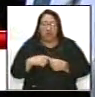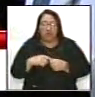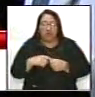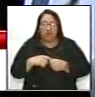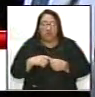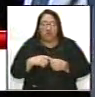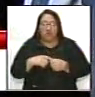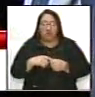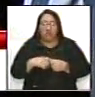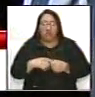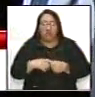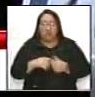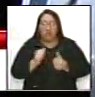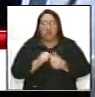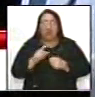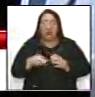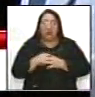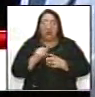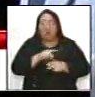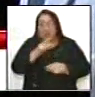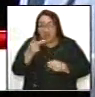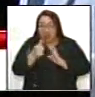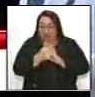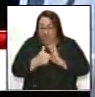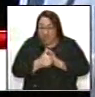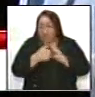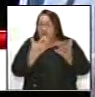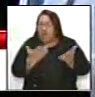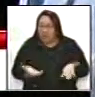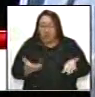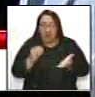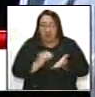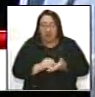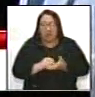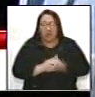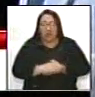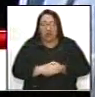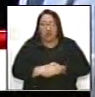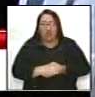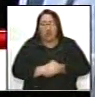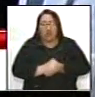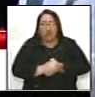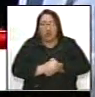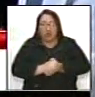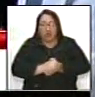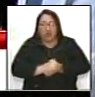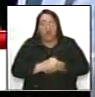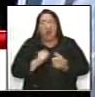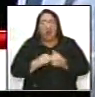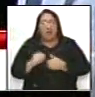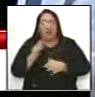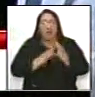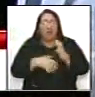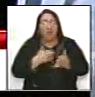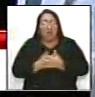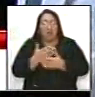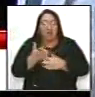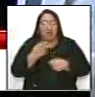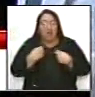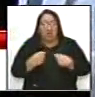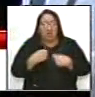pública magisterial. Y el segundo artículo está referido al financiamiento y propone que los